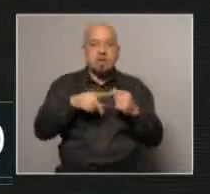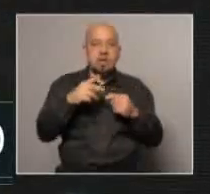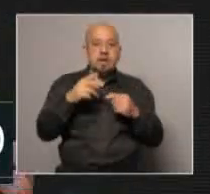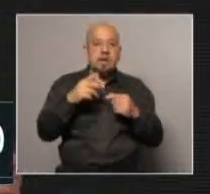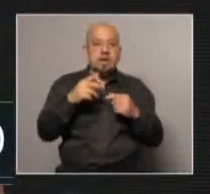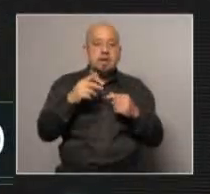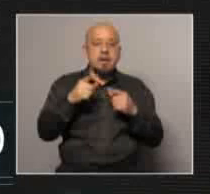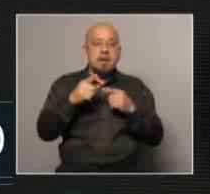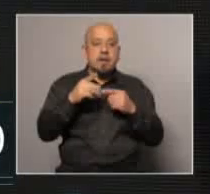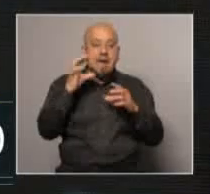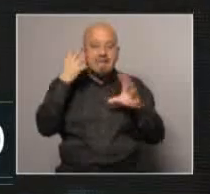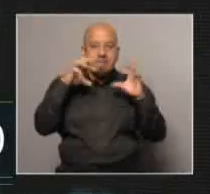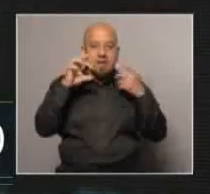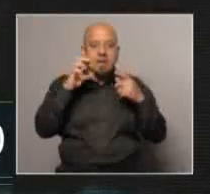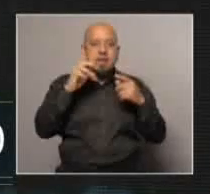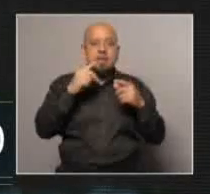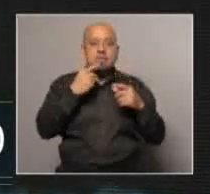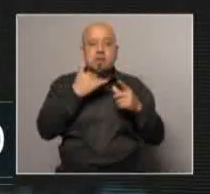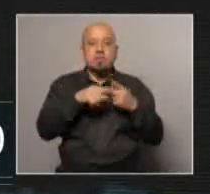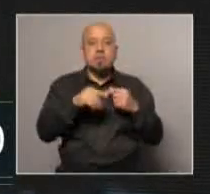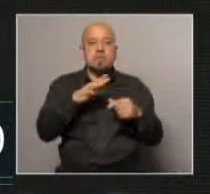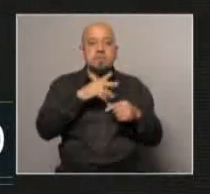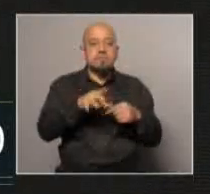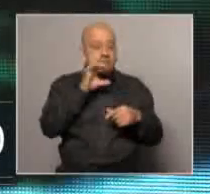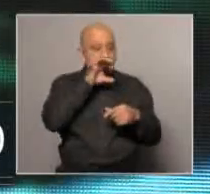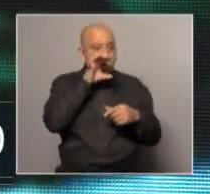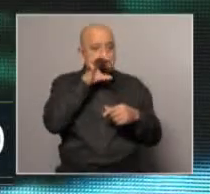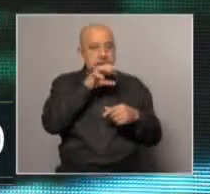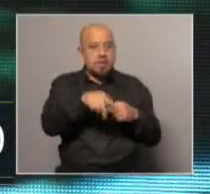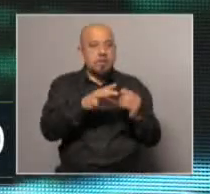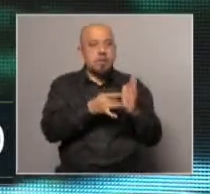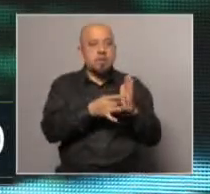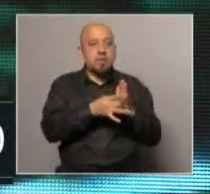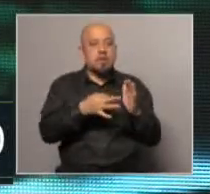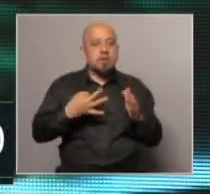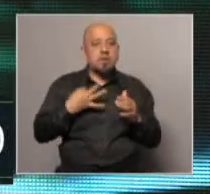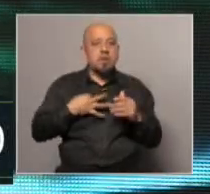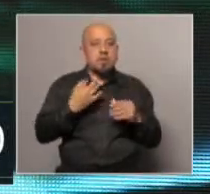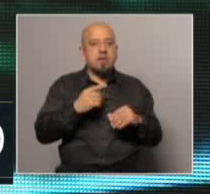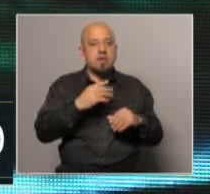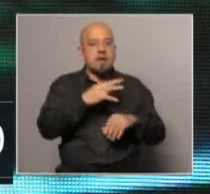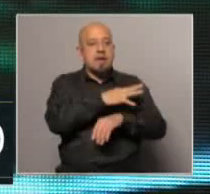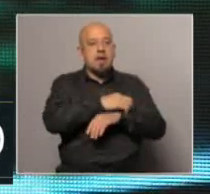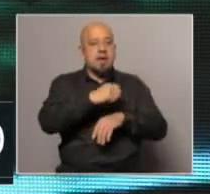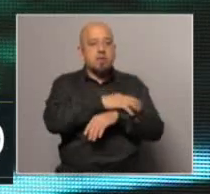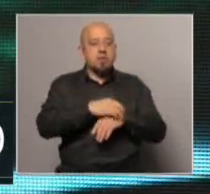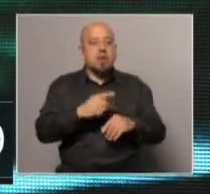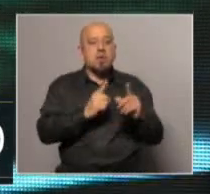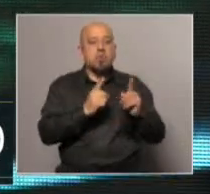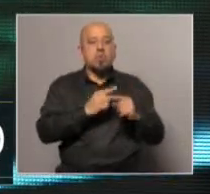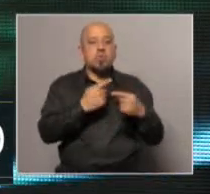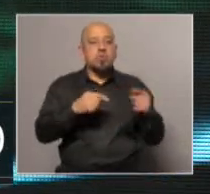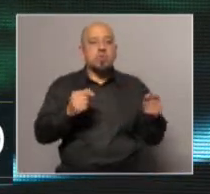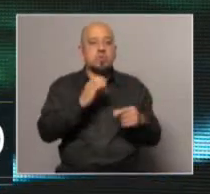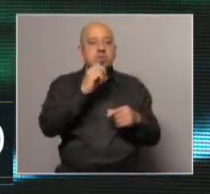pet, sí. Porque hay una sobrevida de los perros y eso le da mucha calidad de vida, sobrevida de perros y gatos, algunos productos de